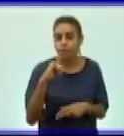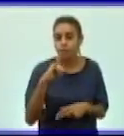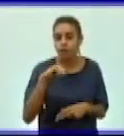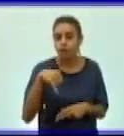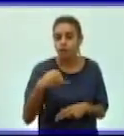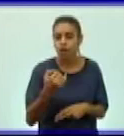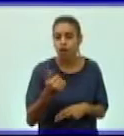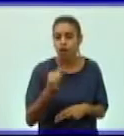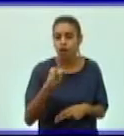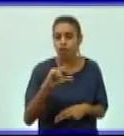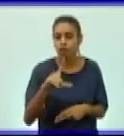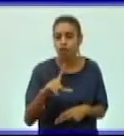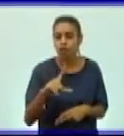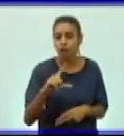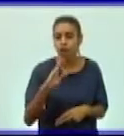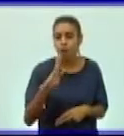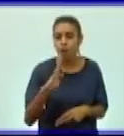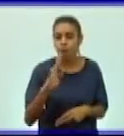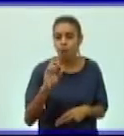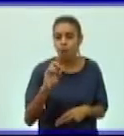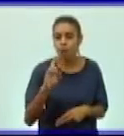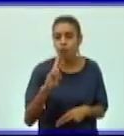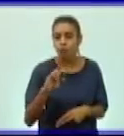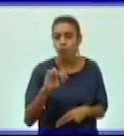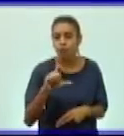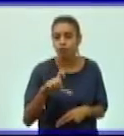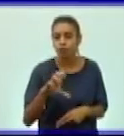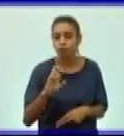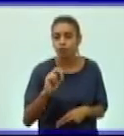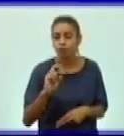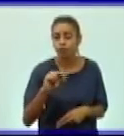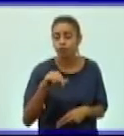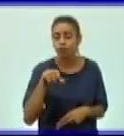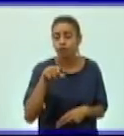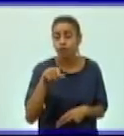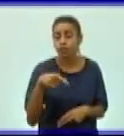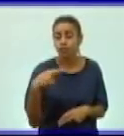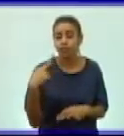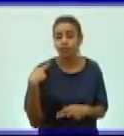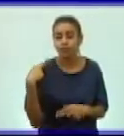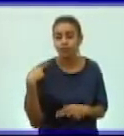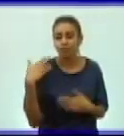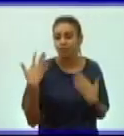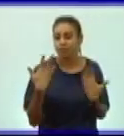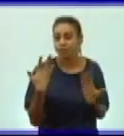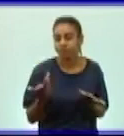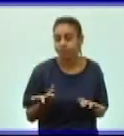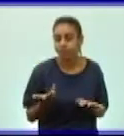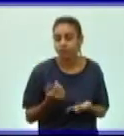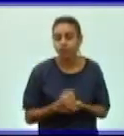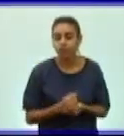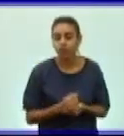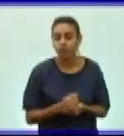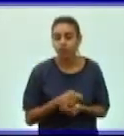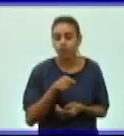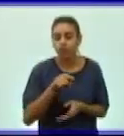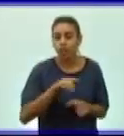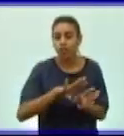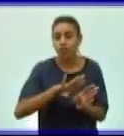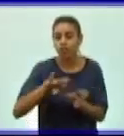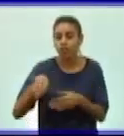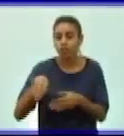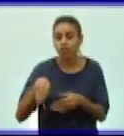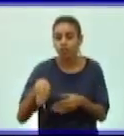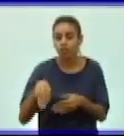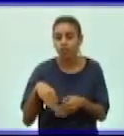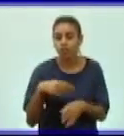Gorbachev tenía un gran reto ante su responsabilidad, restaurar un poco también y sacar a estos pueblos de la crisis